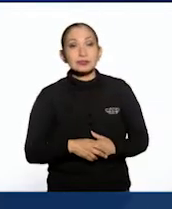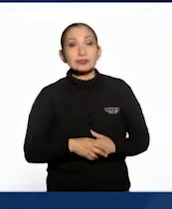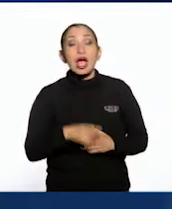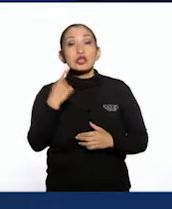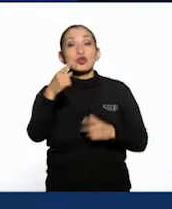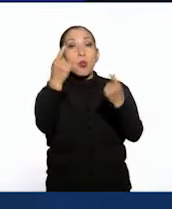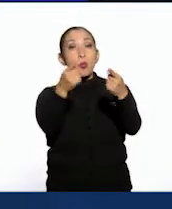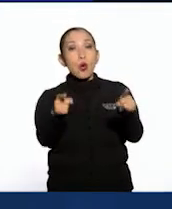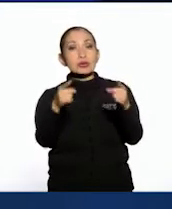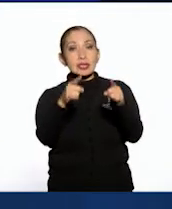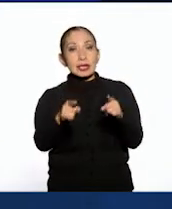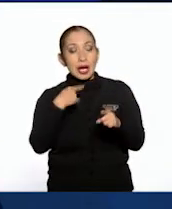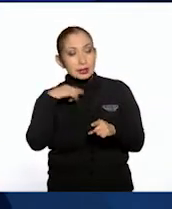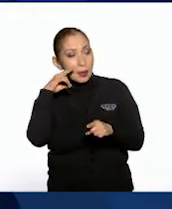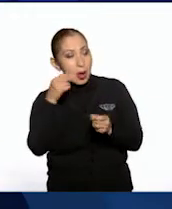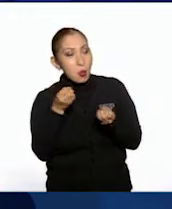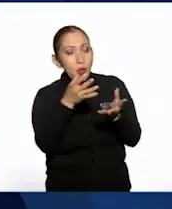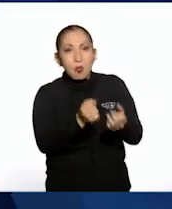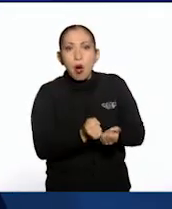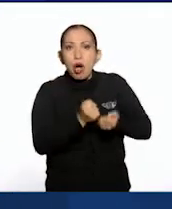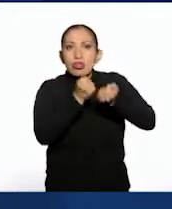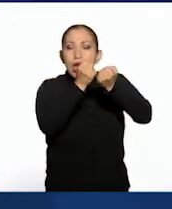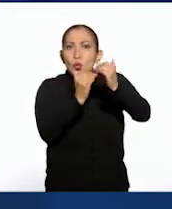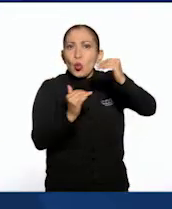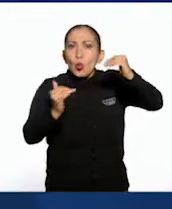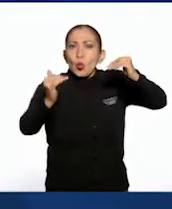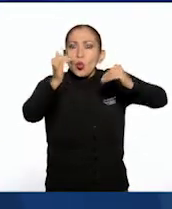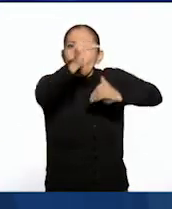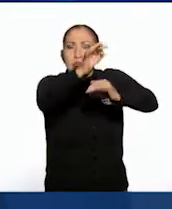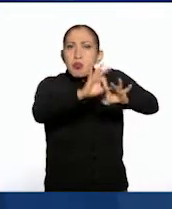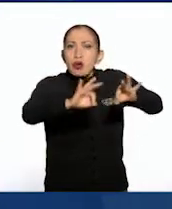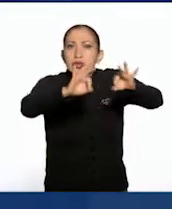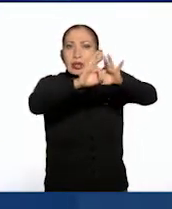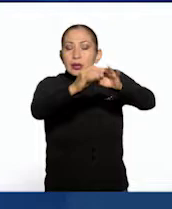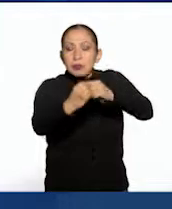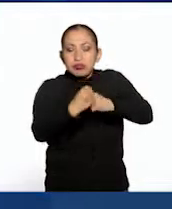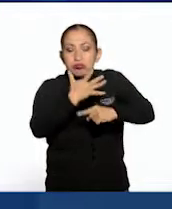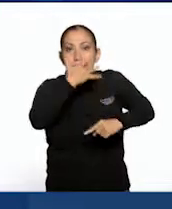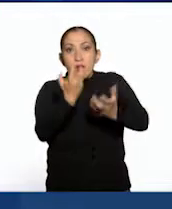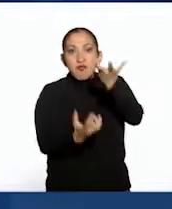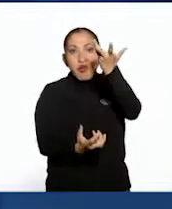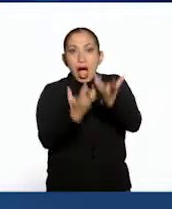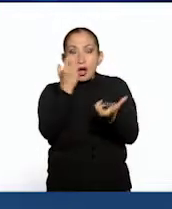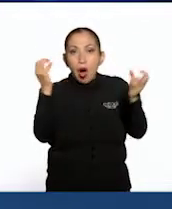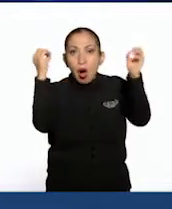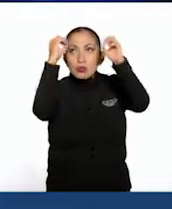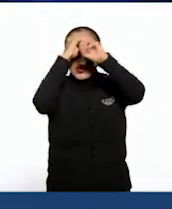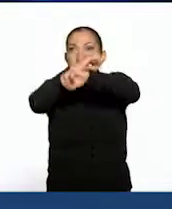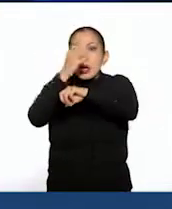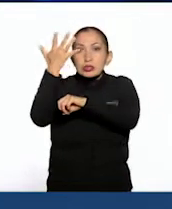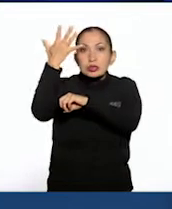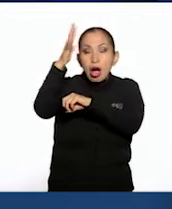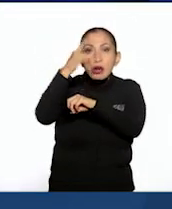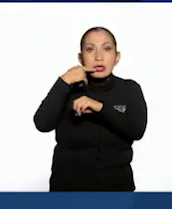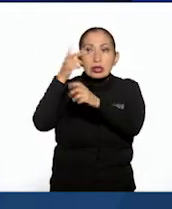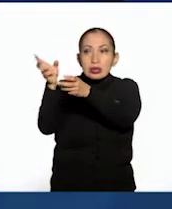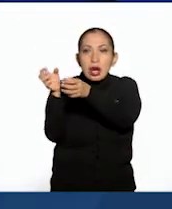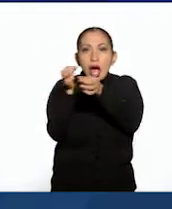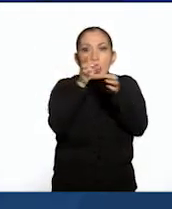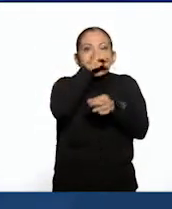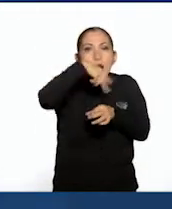sus melodías se les confieren poderes sobrenaturales, capaces de provocar fuego, obscurecer el sol y